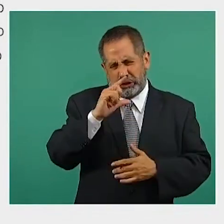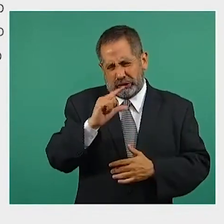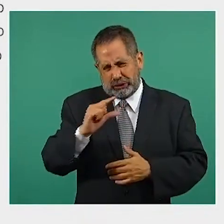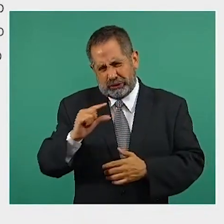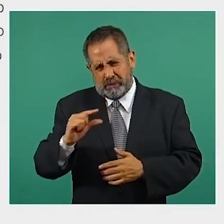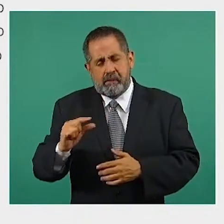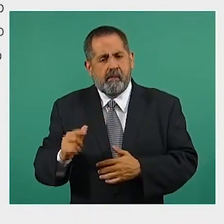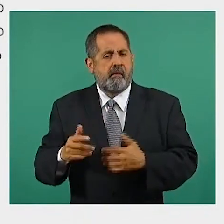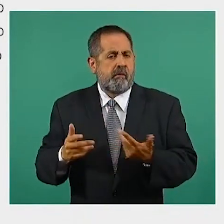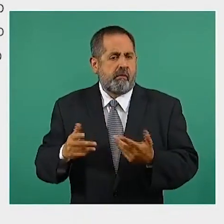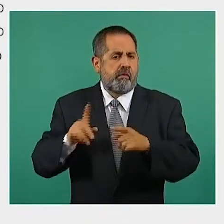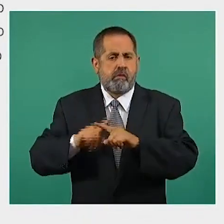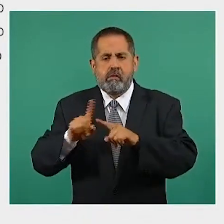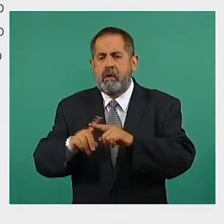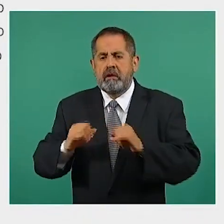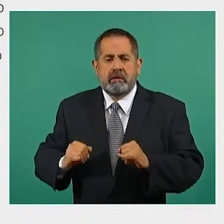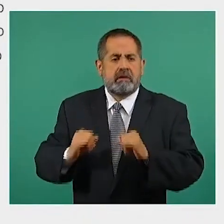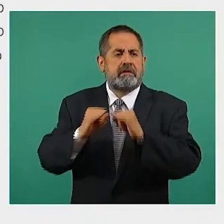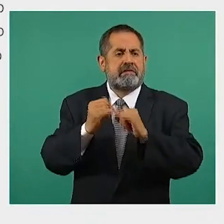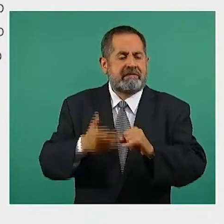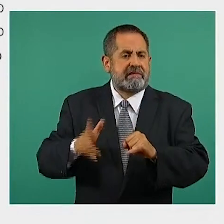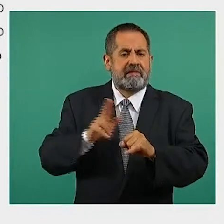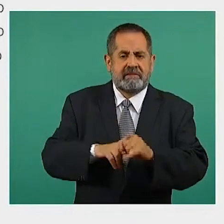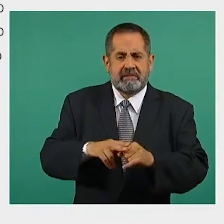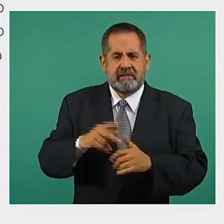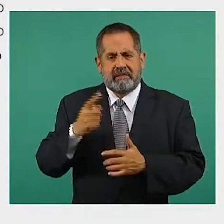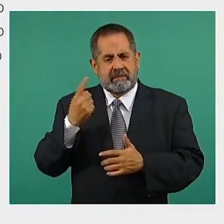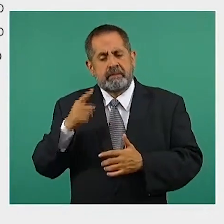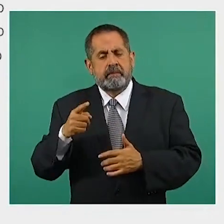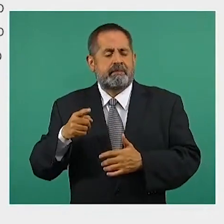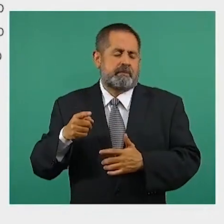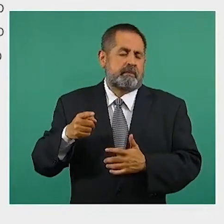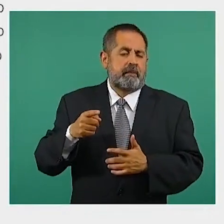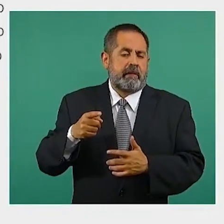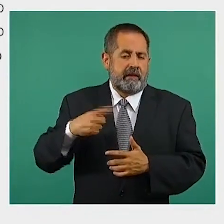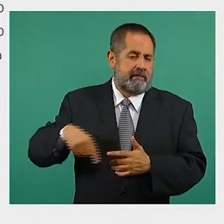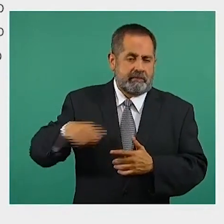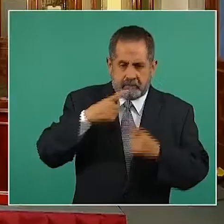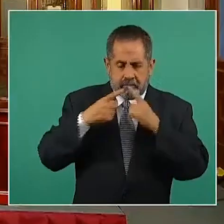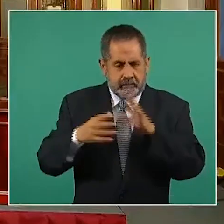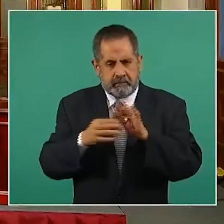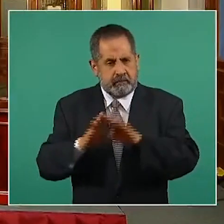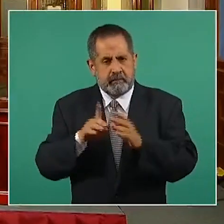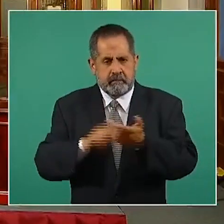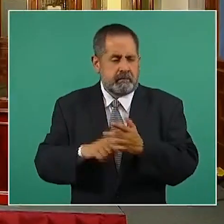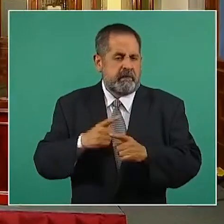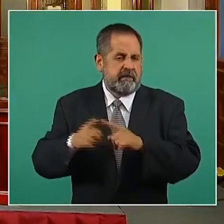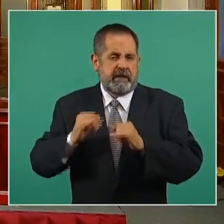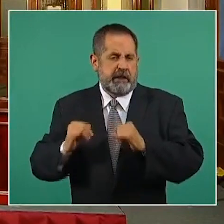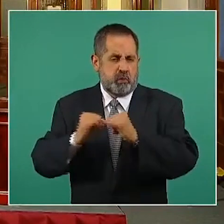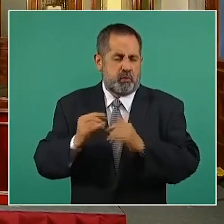no intubados en los institutos y hospitales, fue reflejo también de la atención en estos institutos y